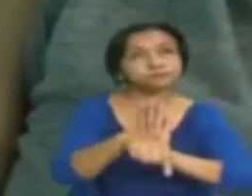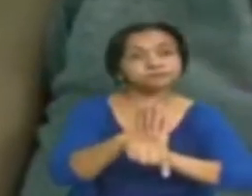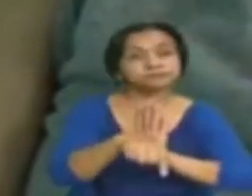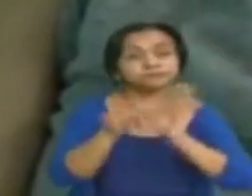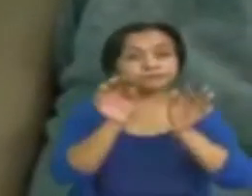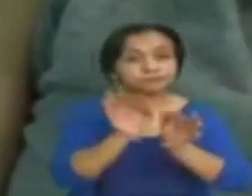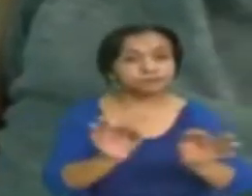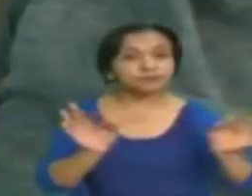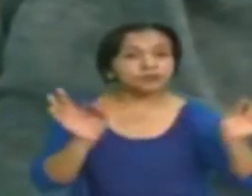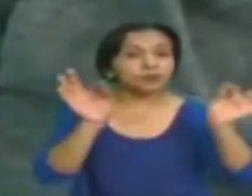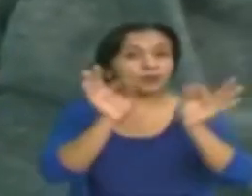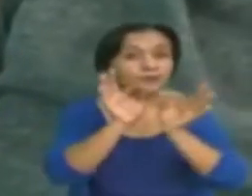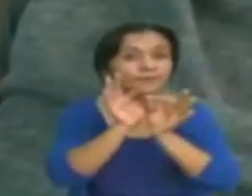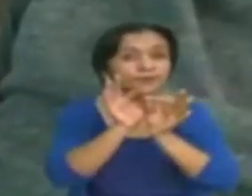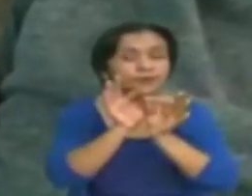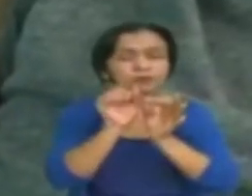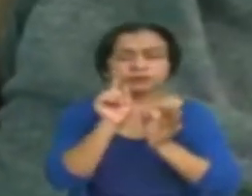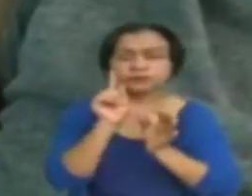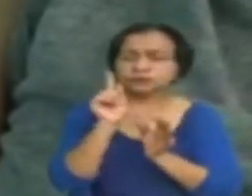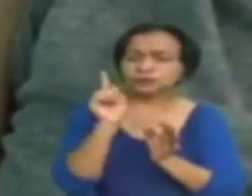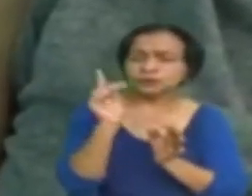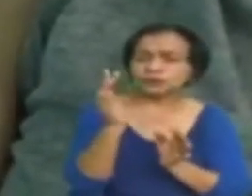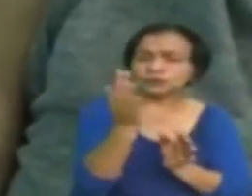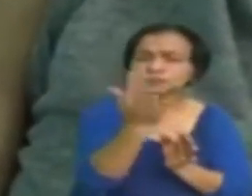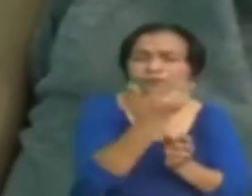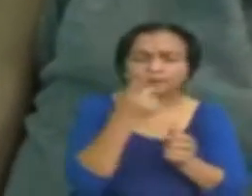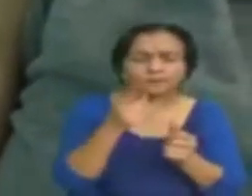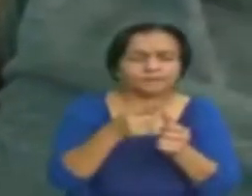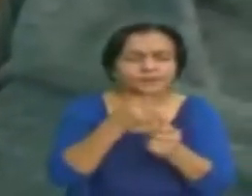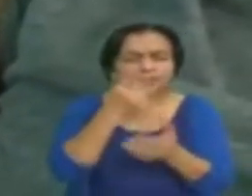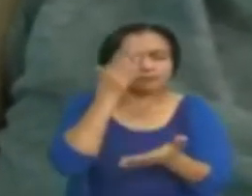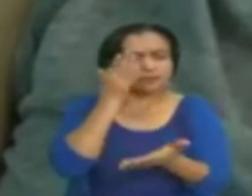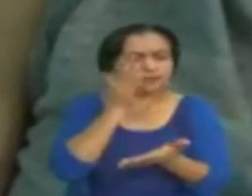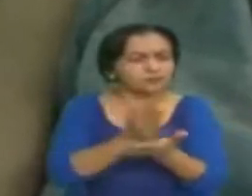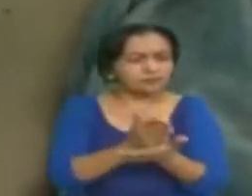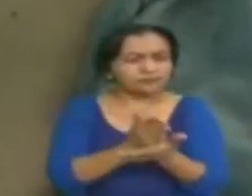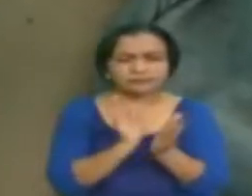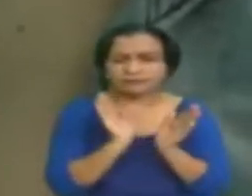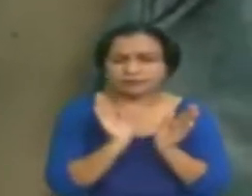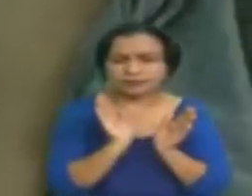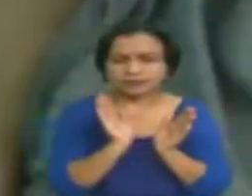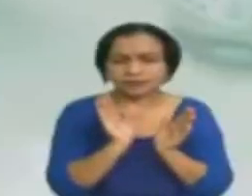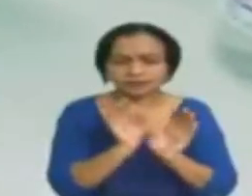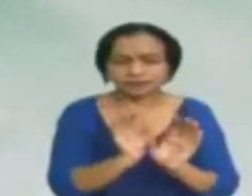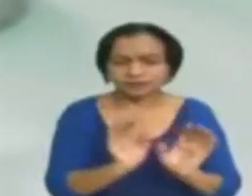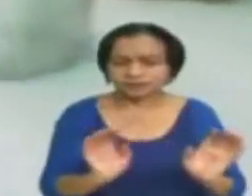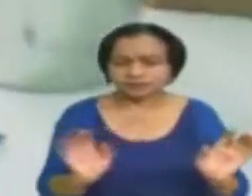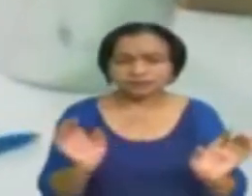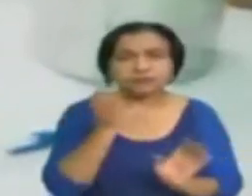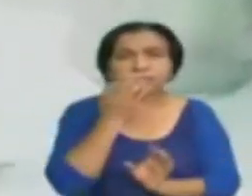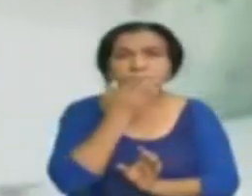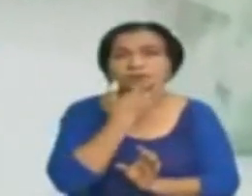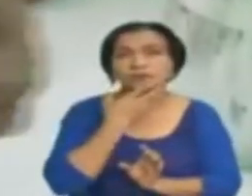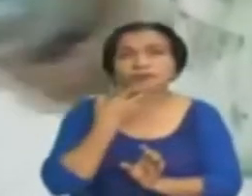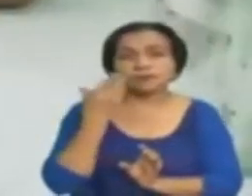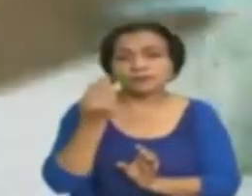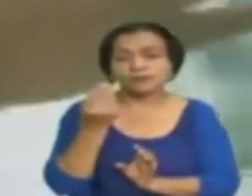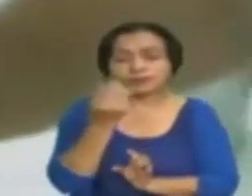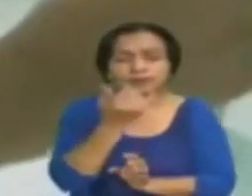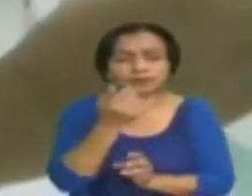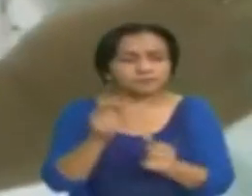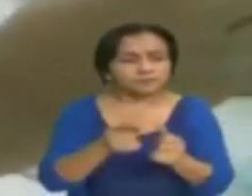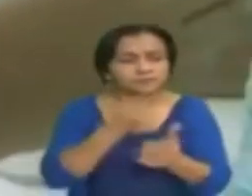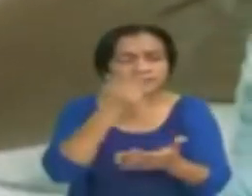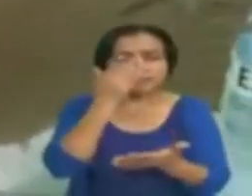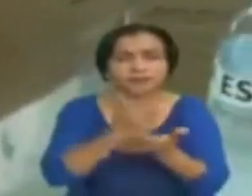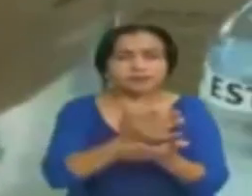qué sucede si las personas una vez vacunadas, fully vaccinated, con la vacunación de esquema completo, cuál va a ser el papel de